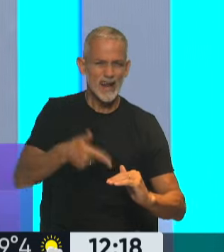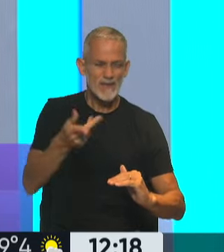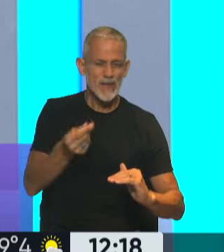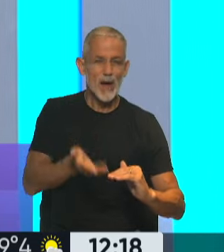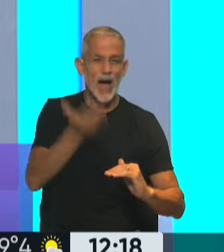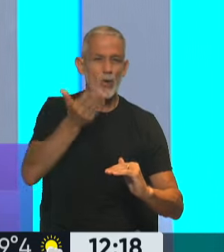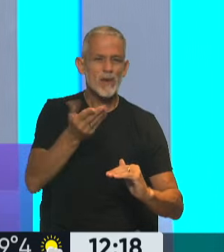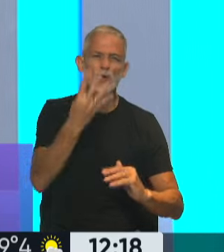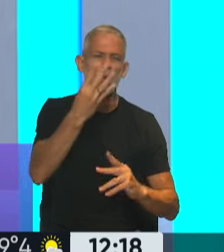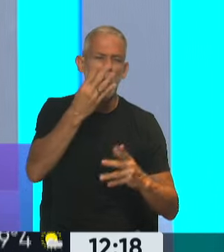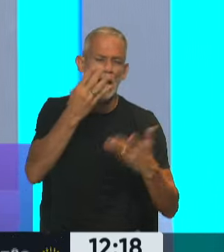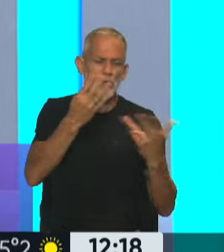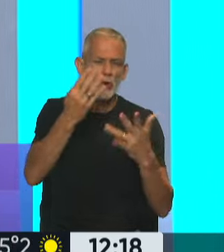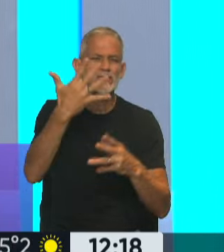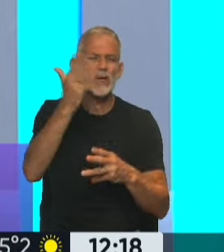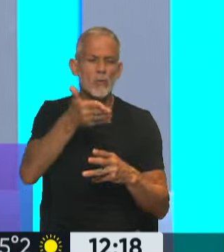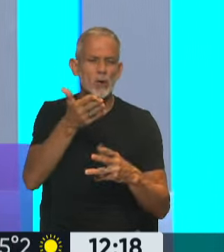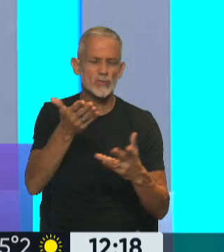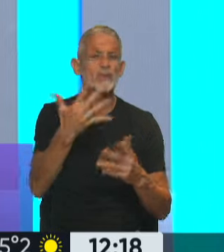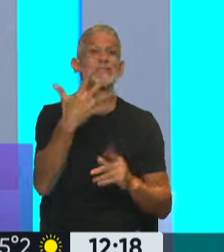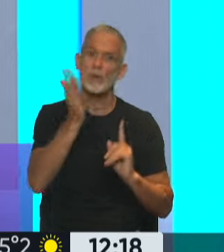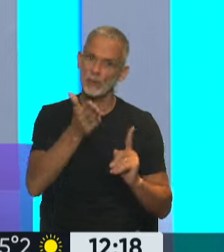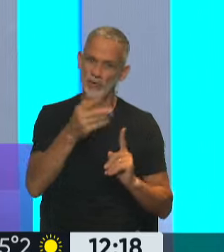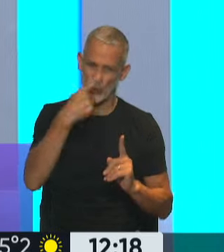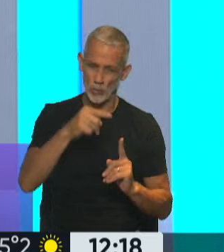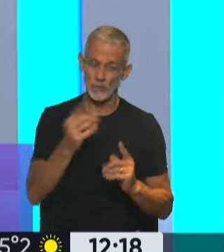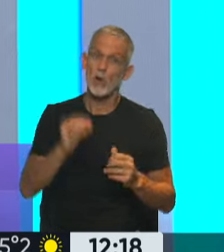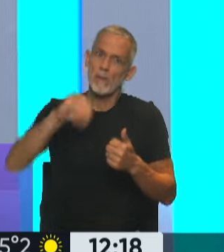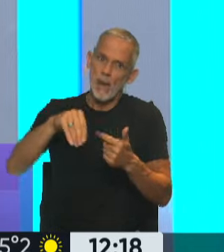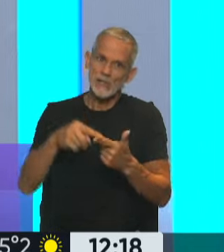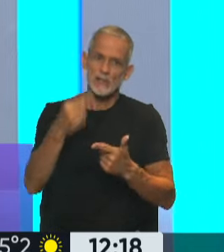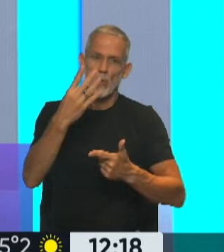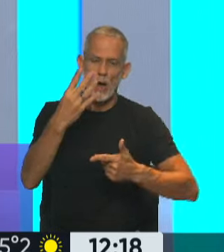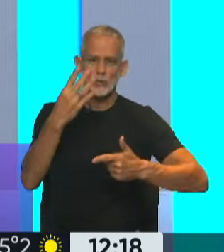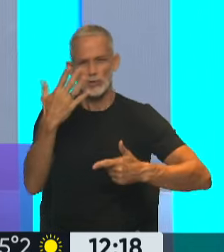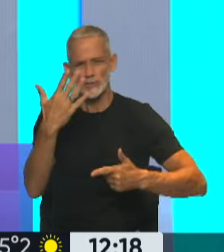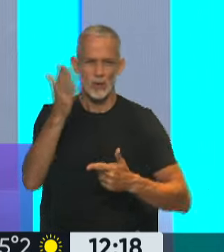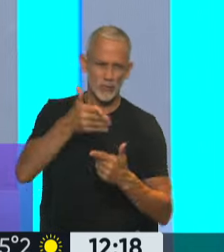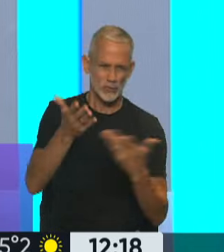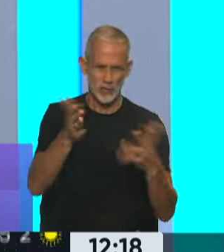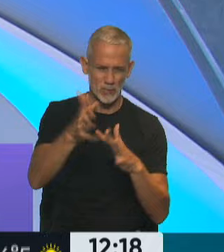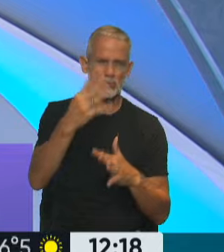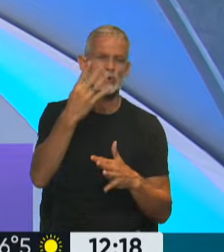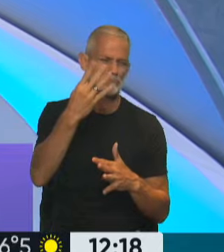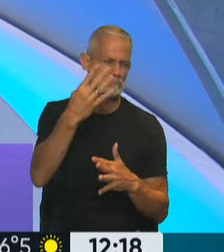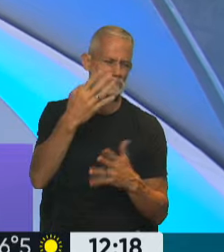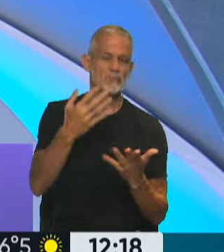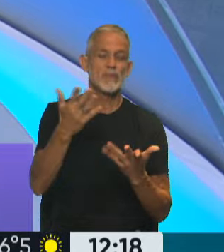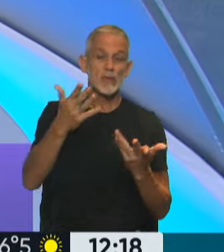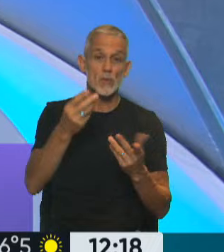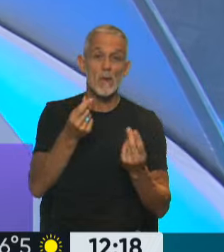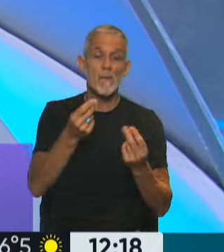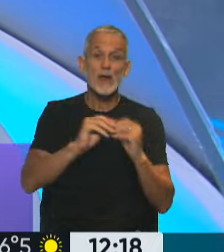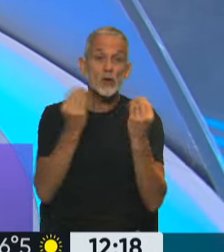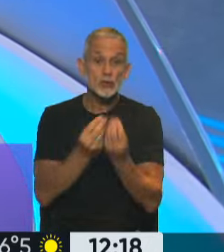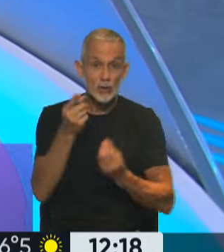aumento, que fue del 4 y pico, 5. Sí, casi 5. Sí, ahora otra vez 4 y 5, porque es la incidencia dentro del valor total,